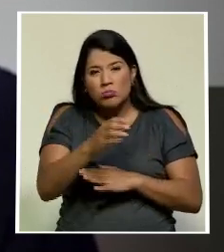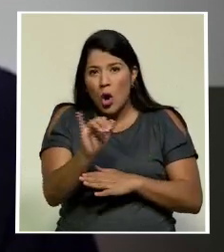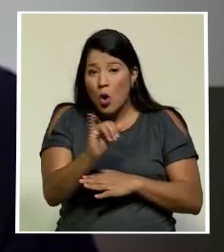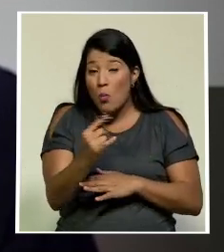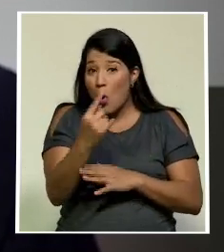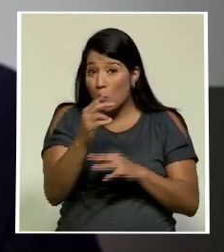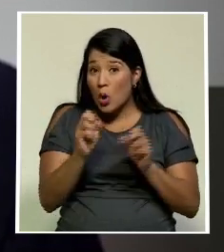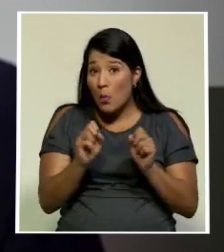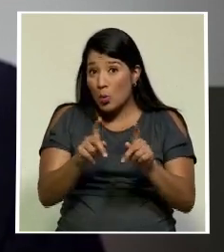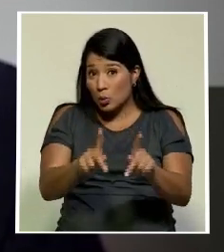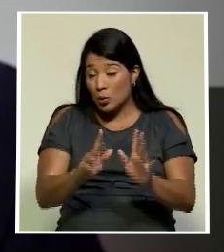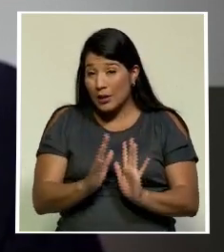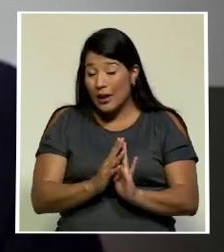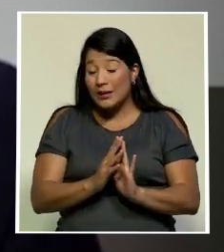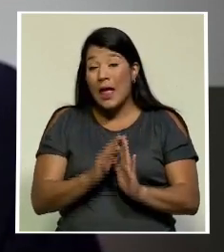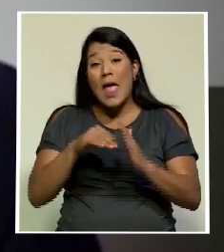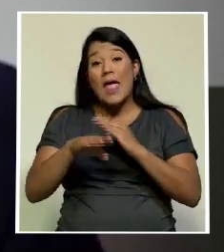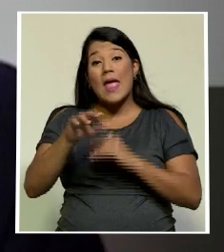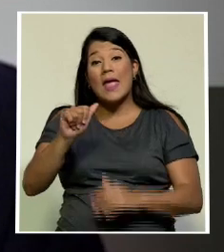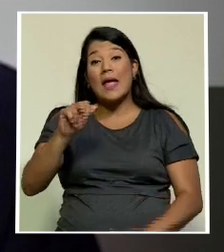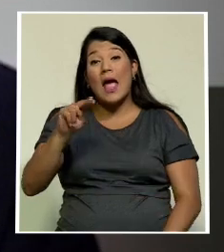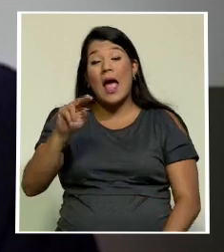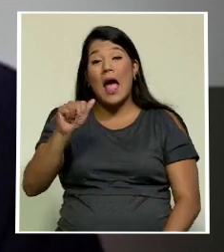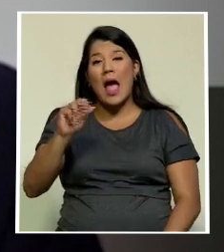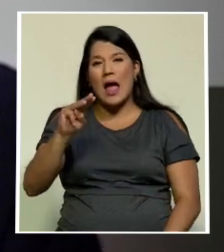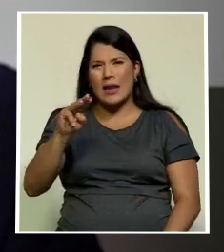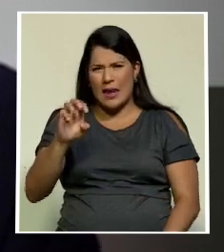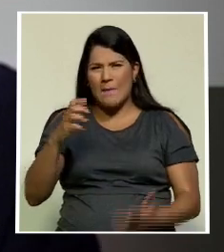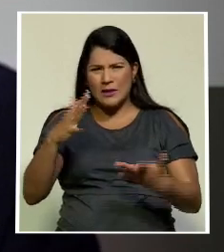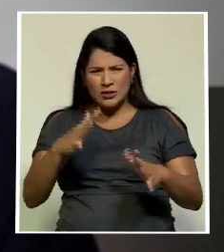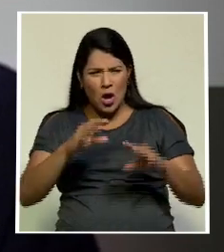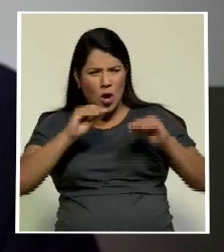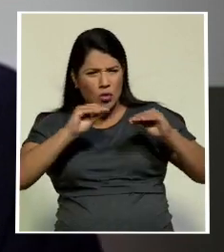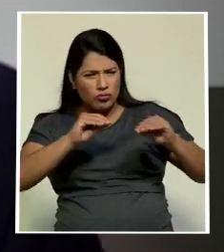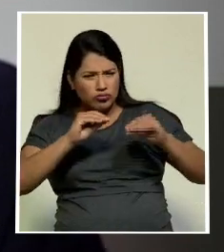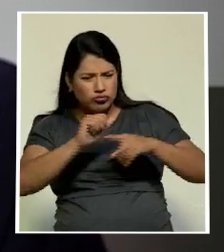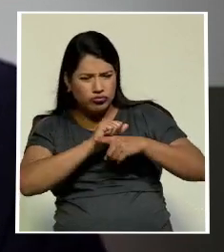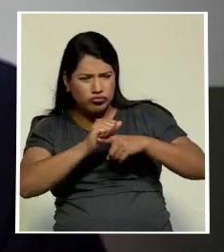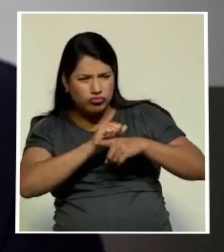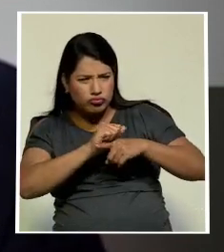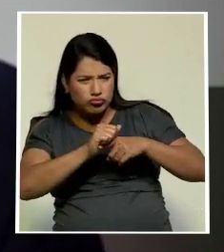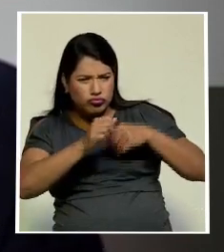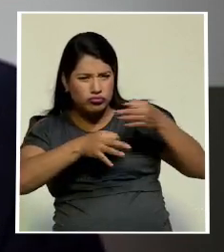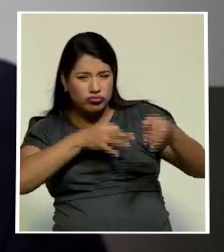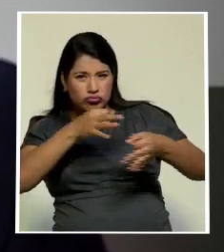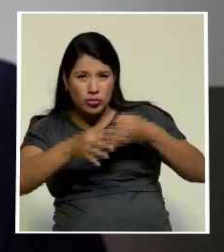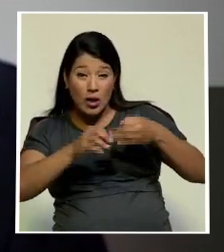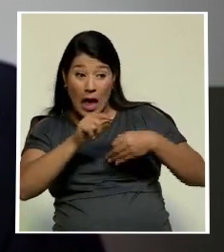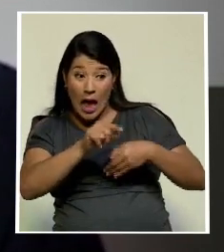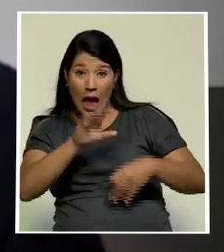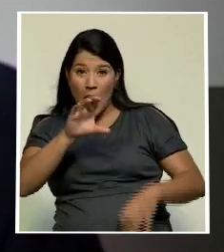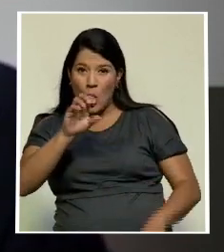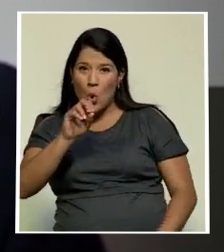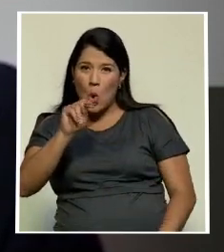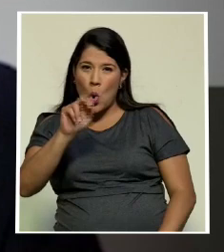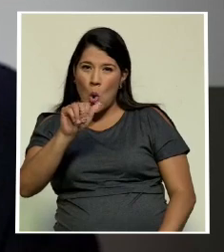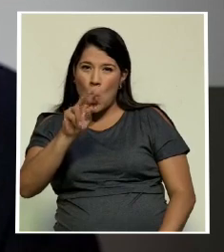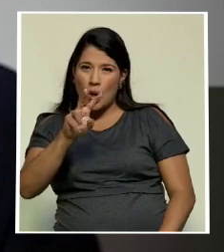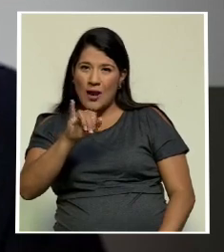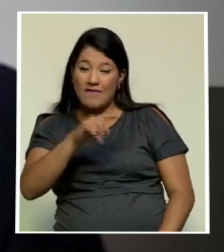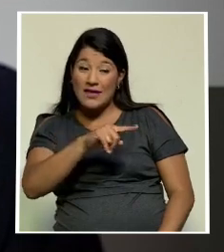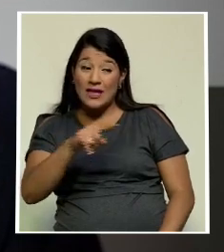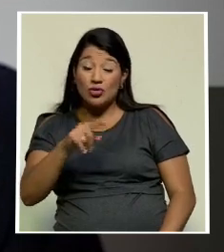oportunidad. En el ANAME hemos dado capacitaciones, hemos acompañado al CONAVI para ayudarles a entender la mejor forma de ir